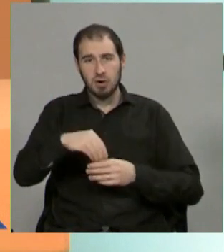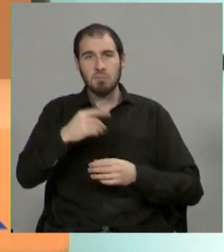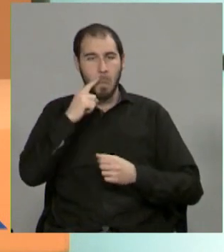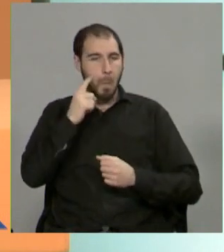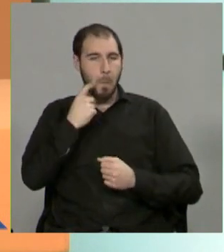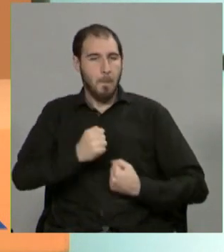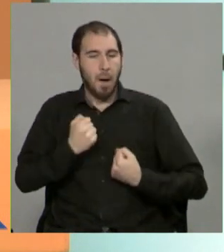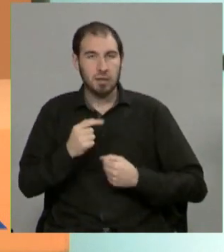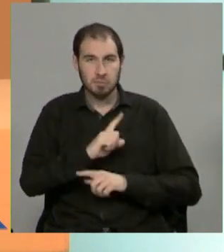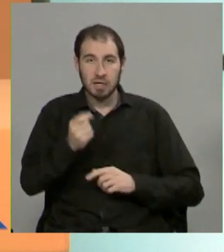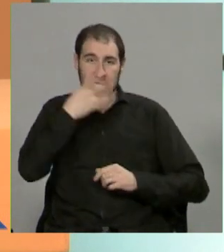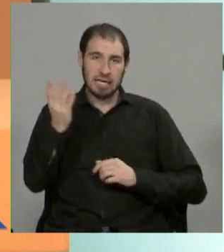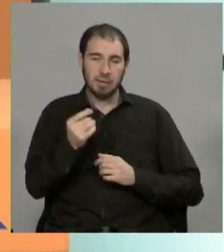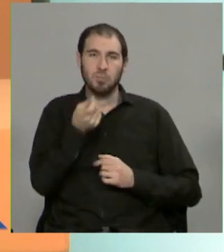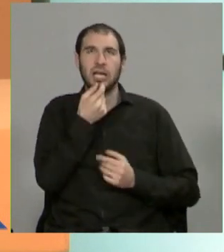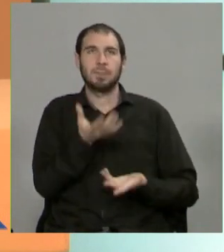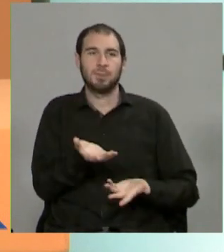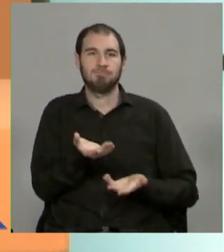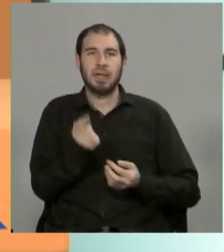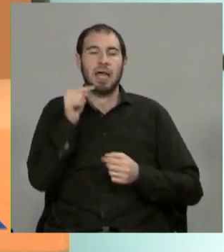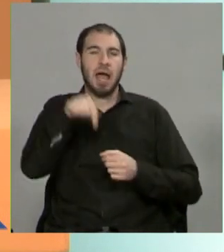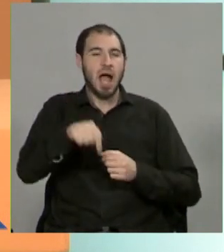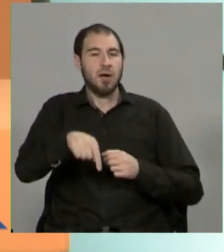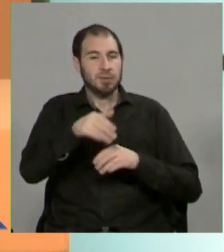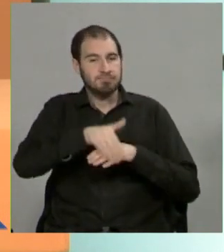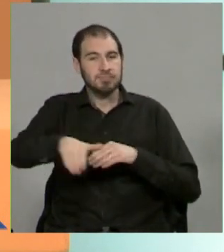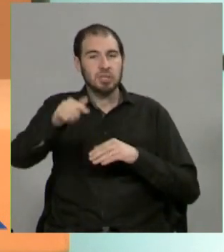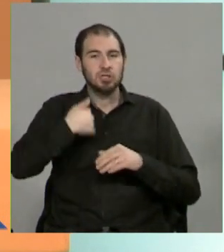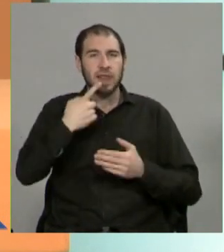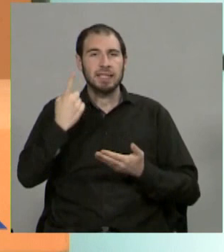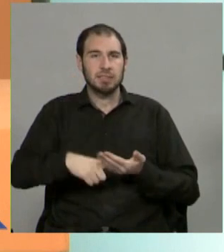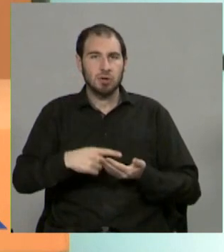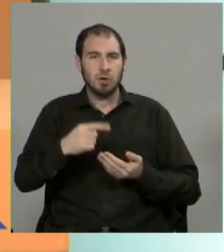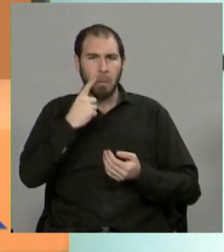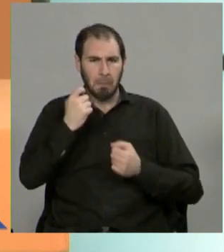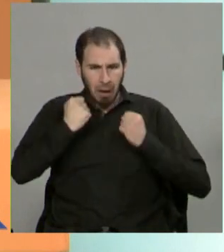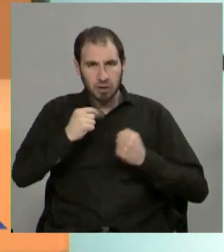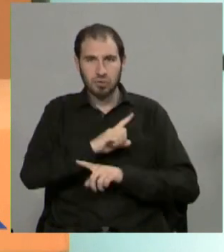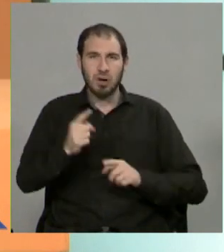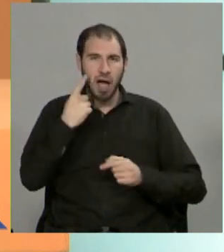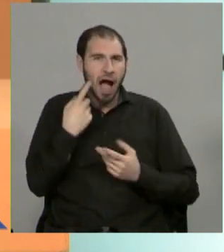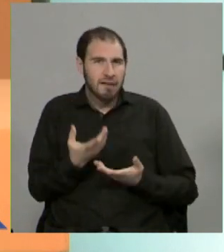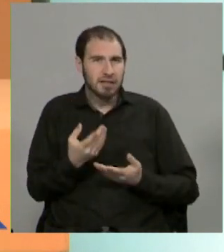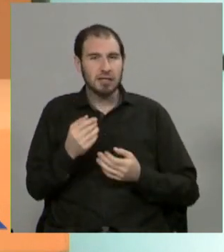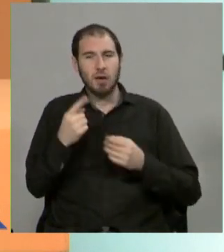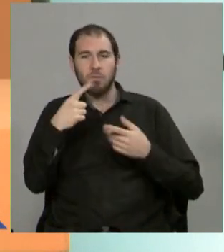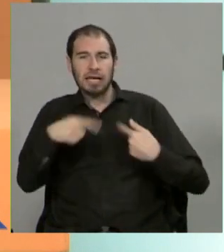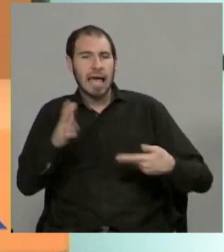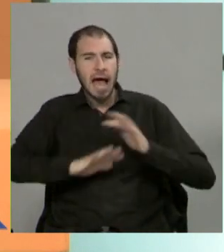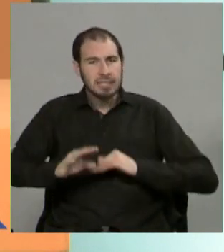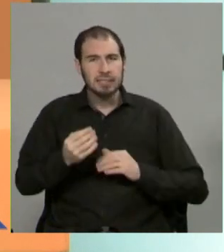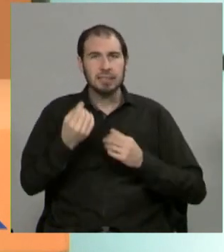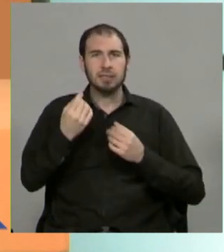machismo, ¿no? No es una cuestión de decir, bueno, a partir de ahora yo decido no ser machista. No, hay que ver cuáles son tus prácticas,